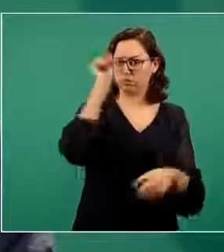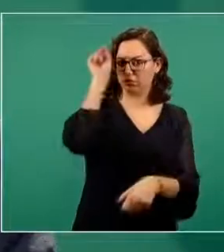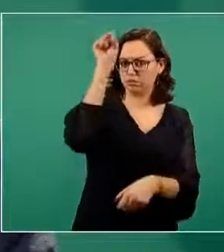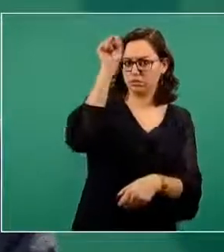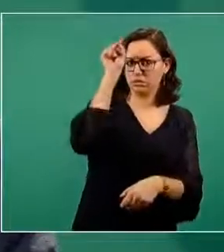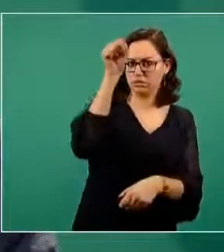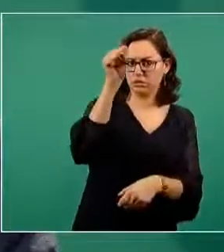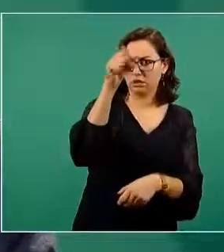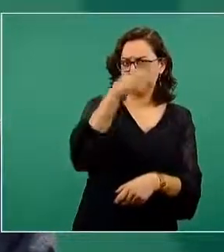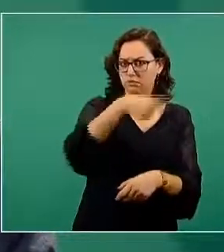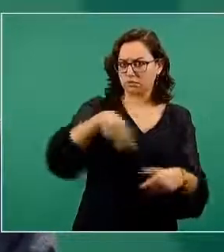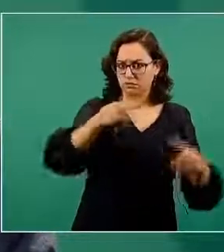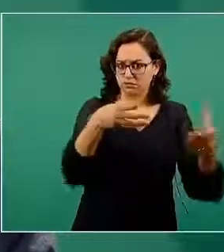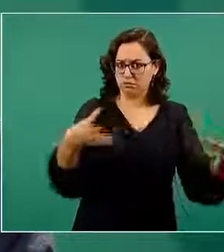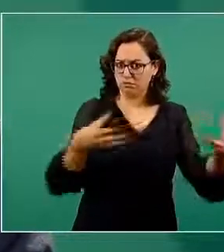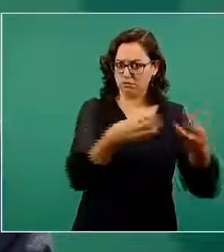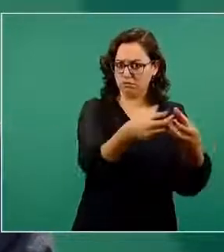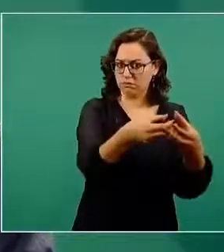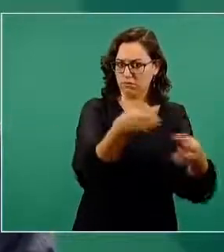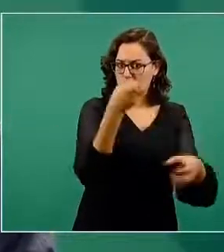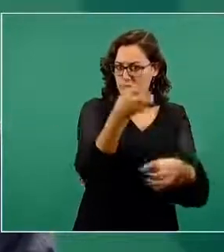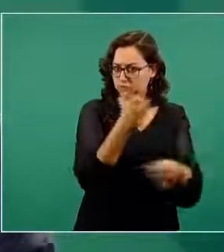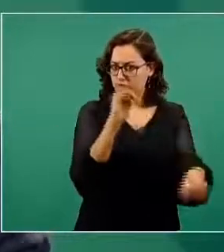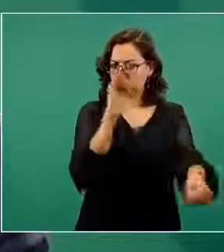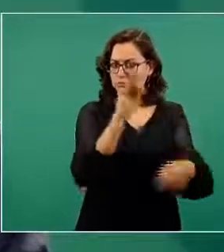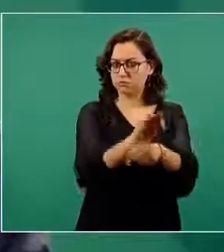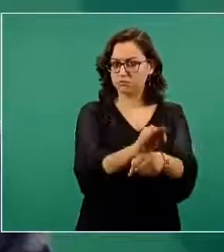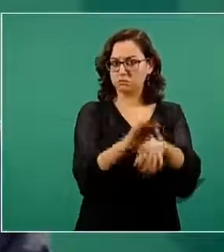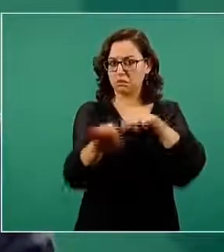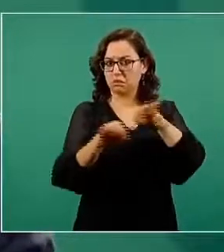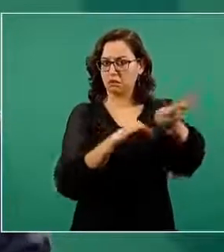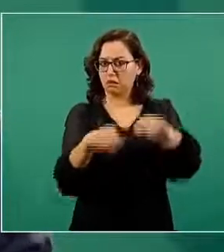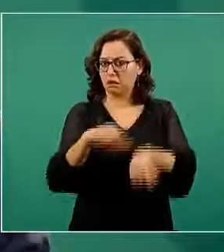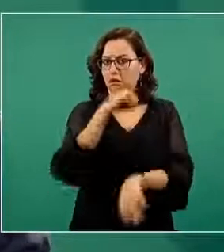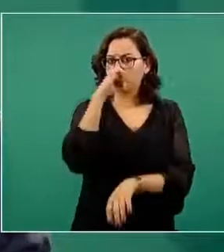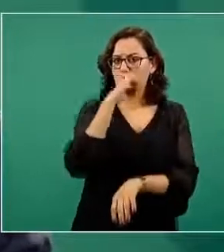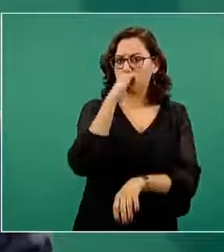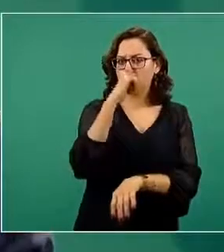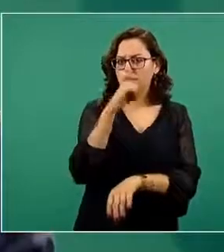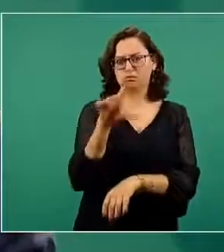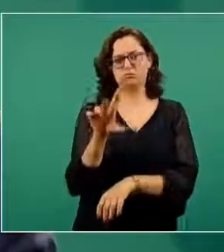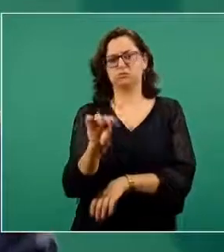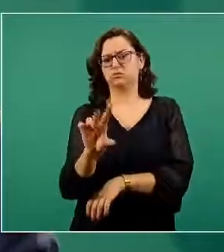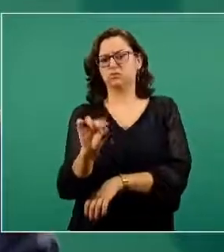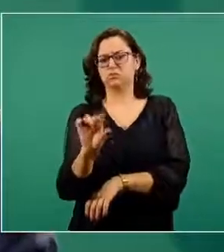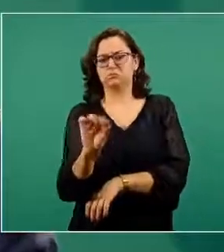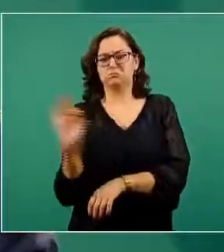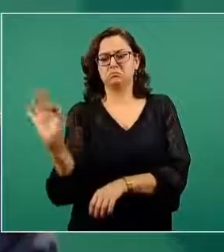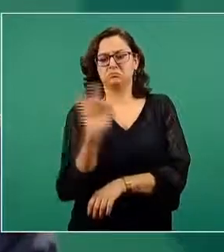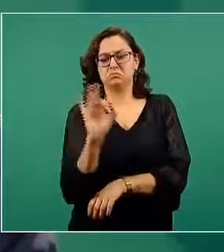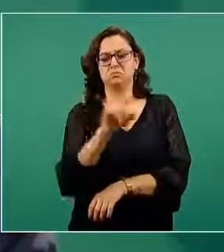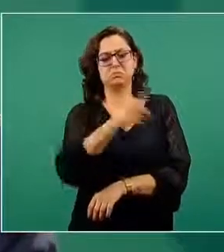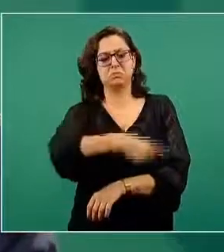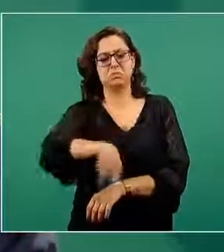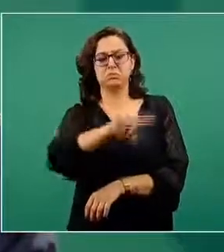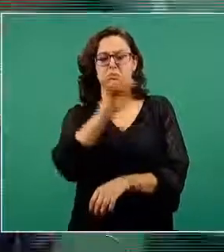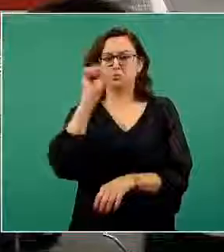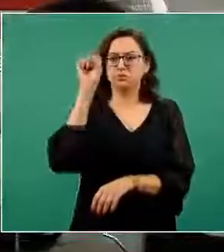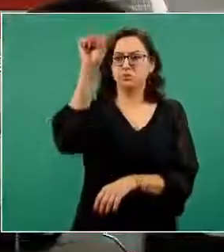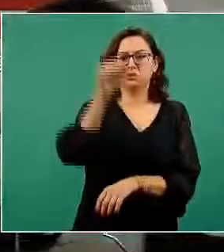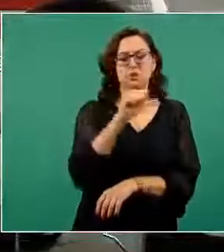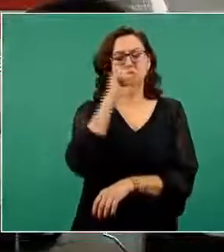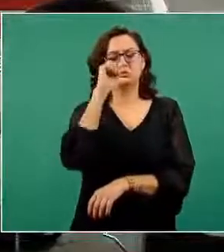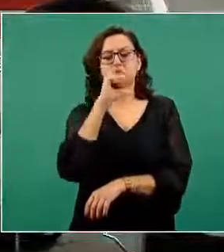una federación sindical en particular. No, podrían no estar afiliadas a sindicato